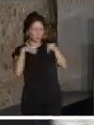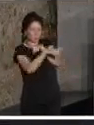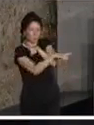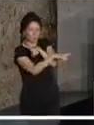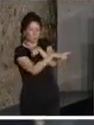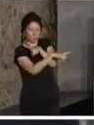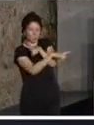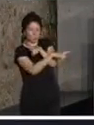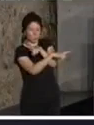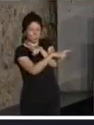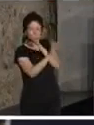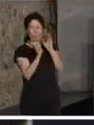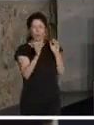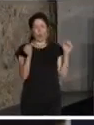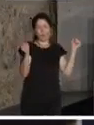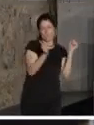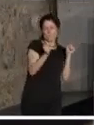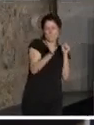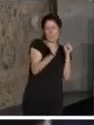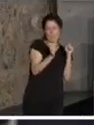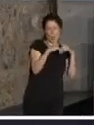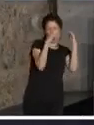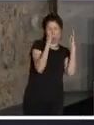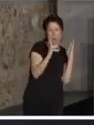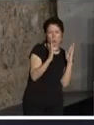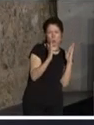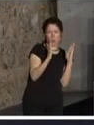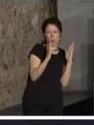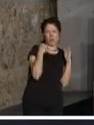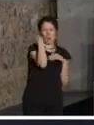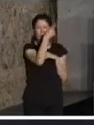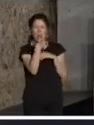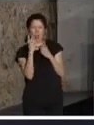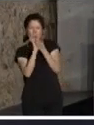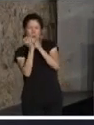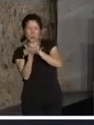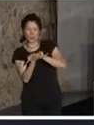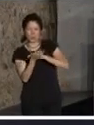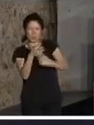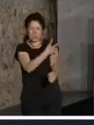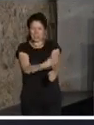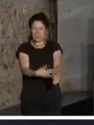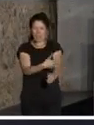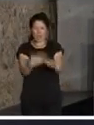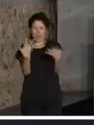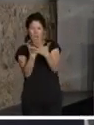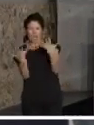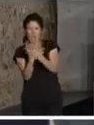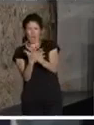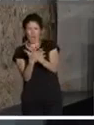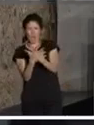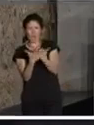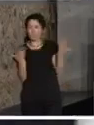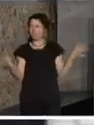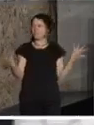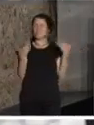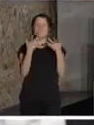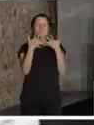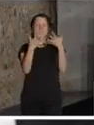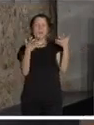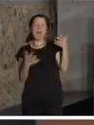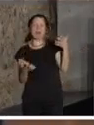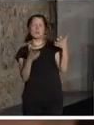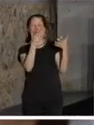un corral de invierno un entramado de razas una sangre universal qué bonitas palabras